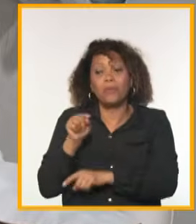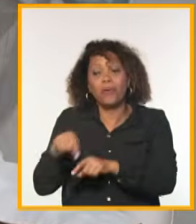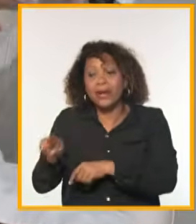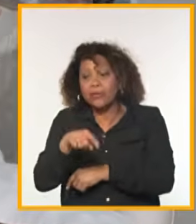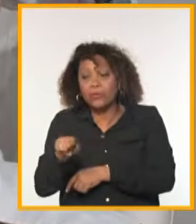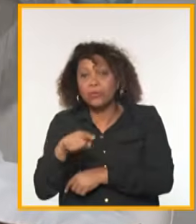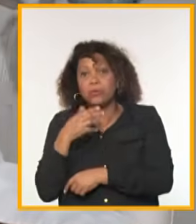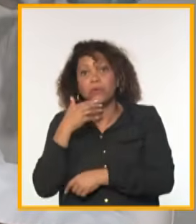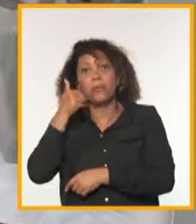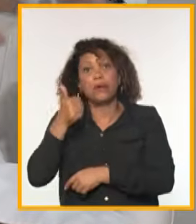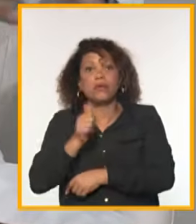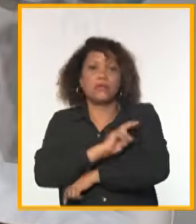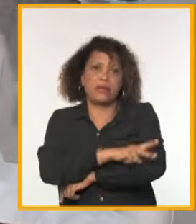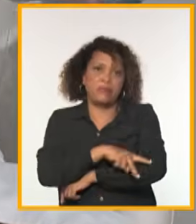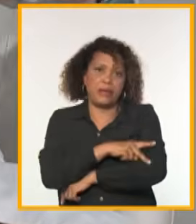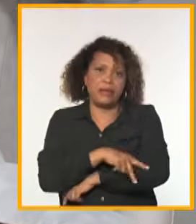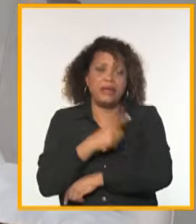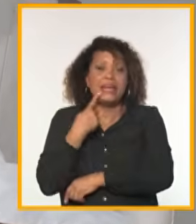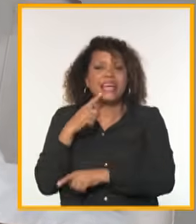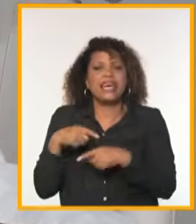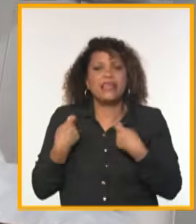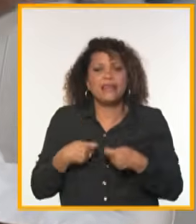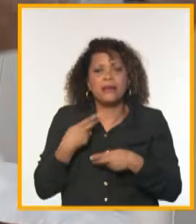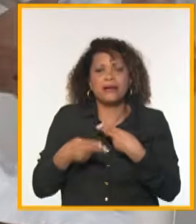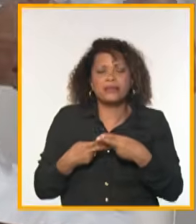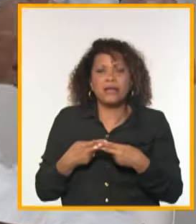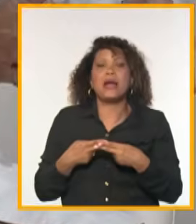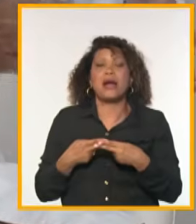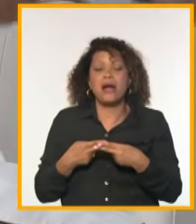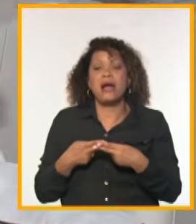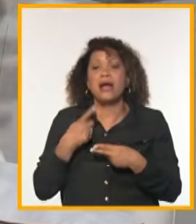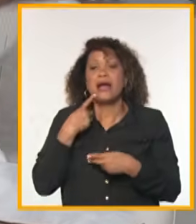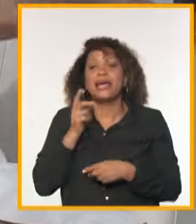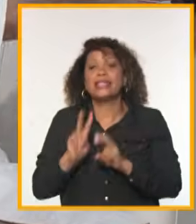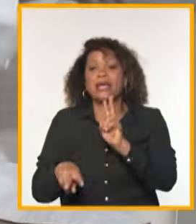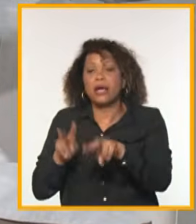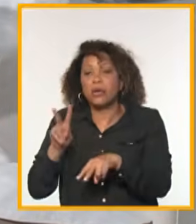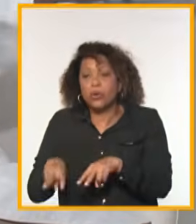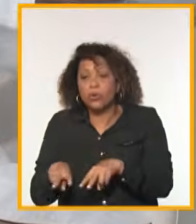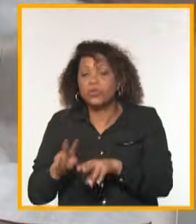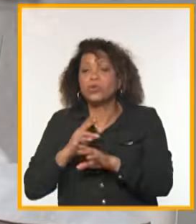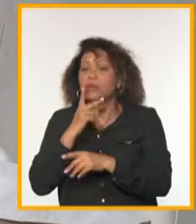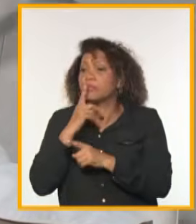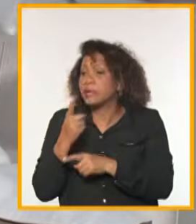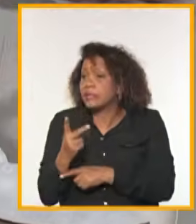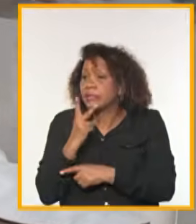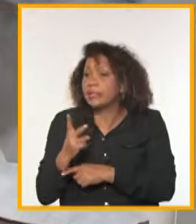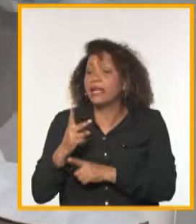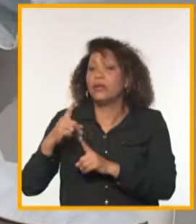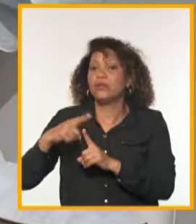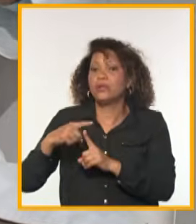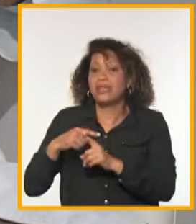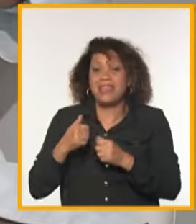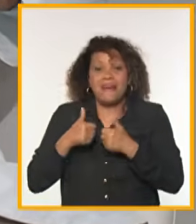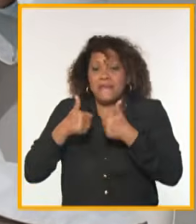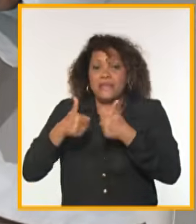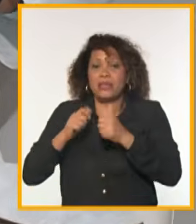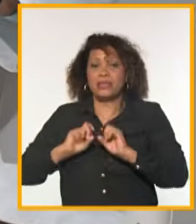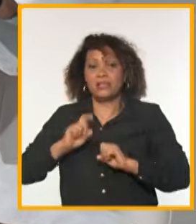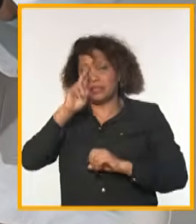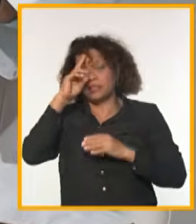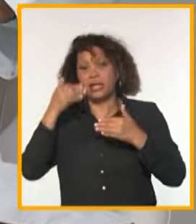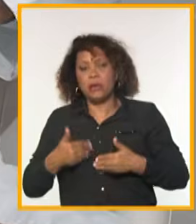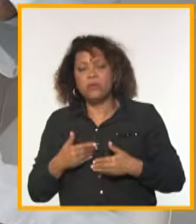tiene su país. Por lo tanto, a esas personas hay que diagnosticarlo, tratarlo, curarlo y que se reintegren de